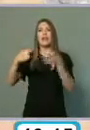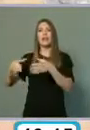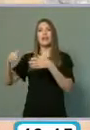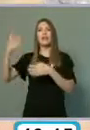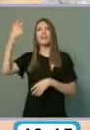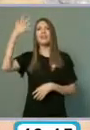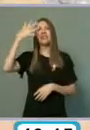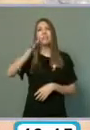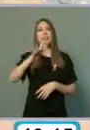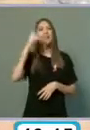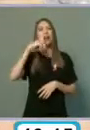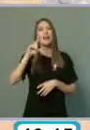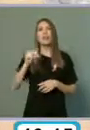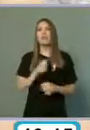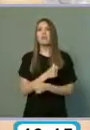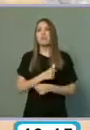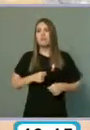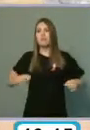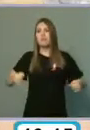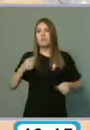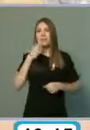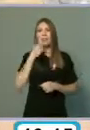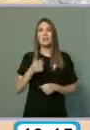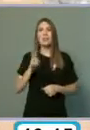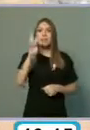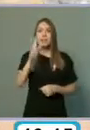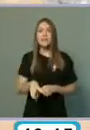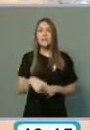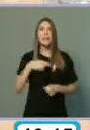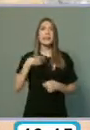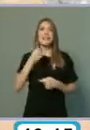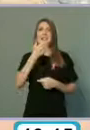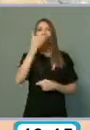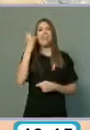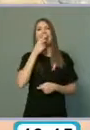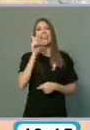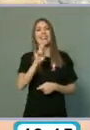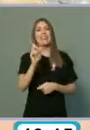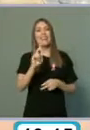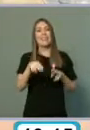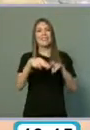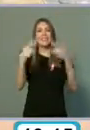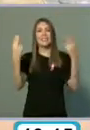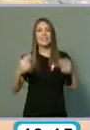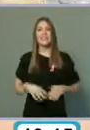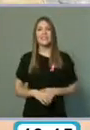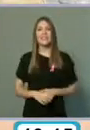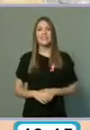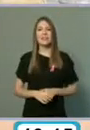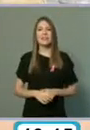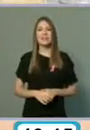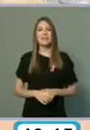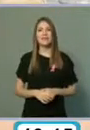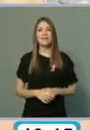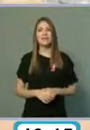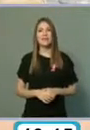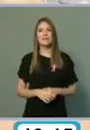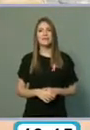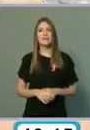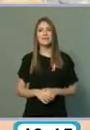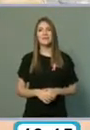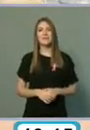cierto. Ay, esa no me la sabía. Dije, qué interesante. Ok, No, las Pame. ponían en el hornito nada